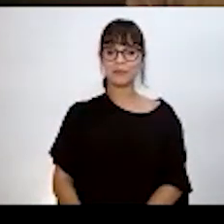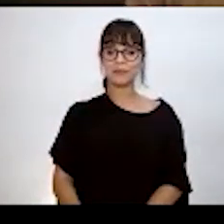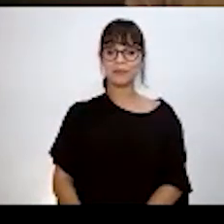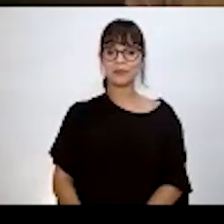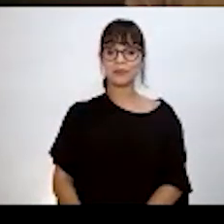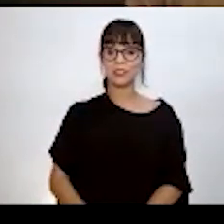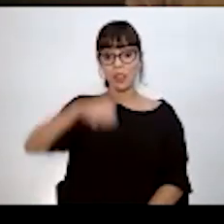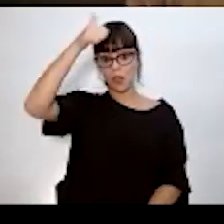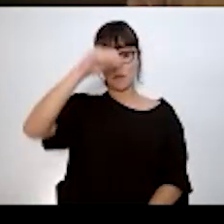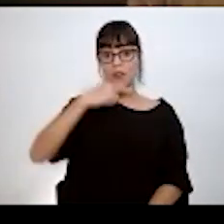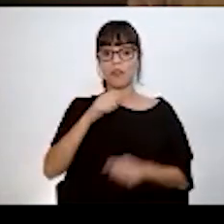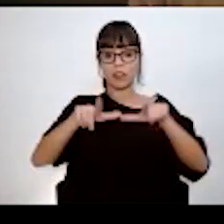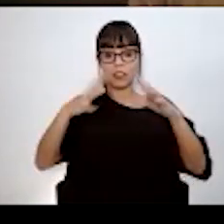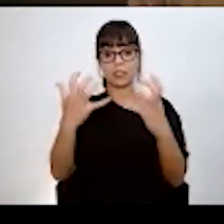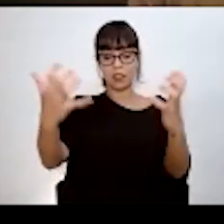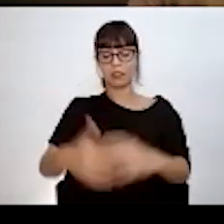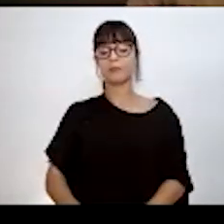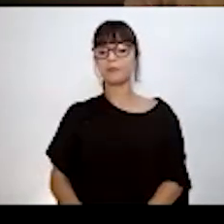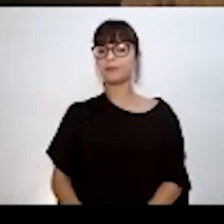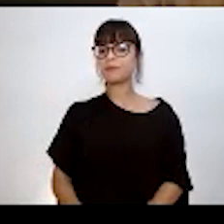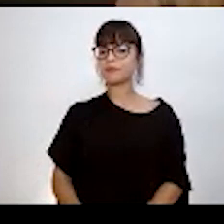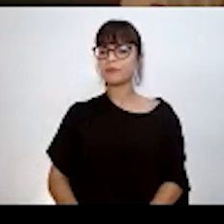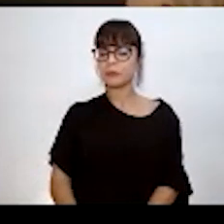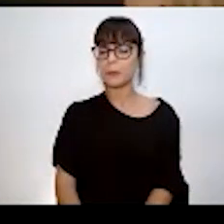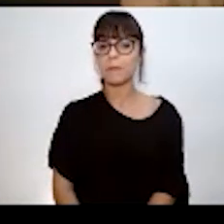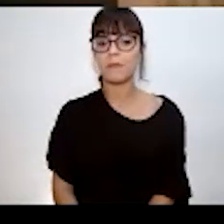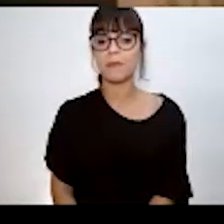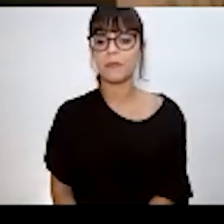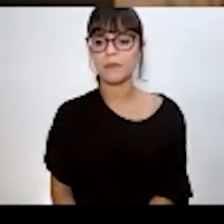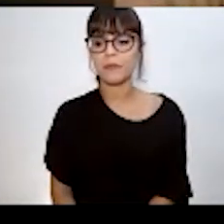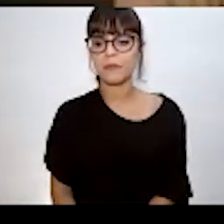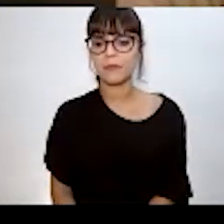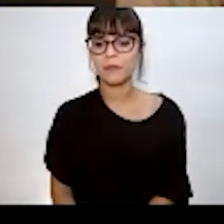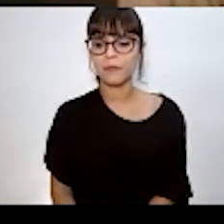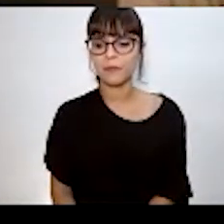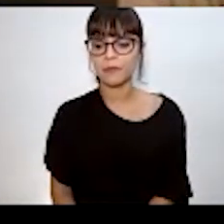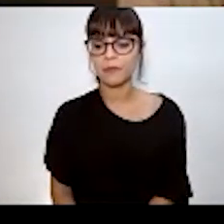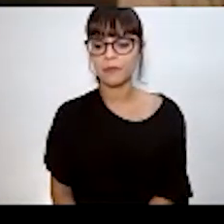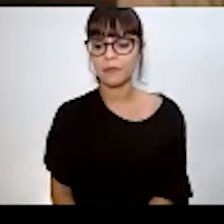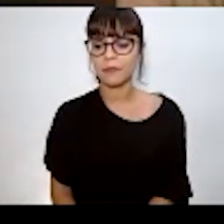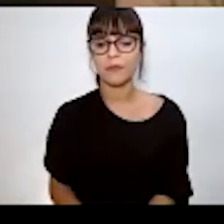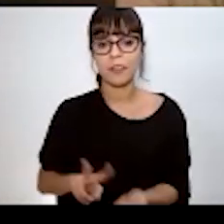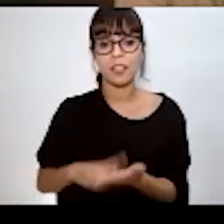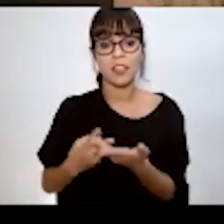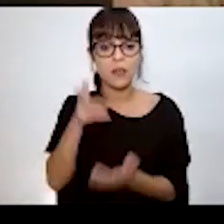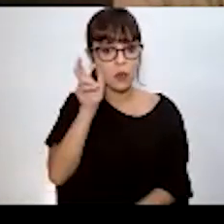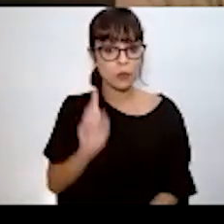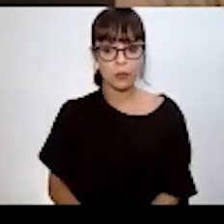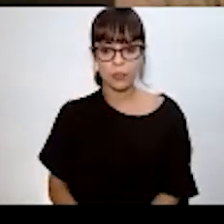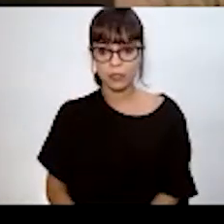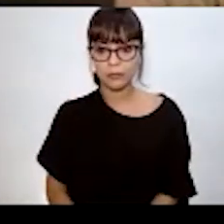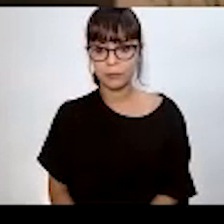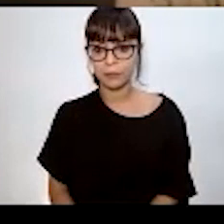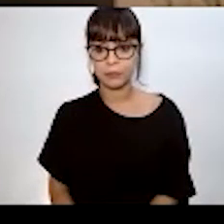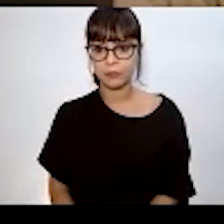Sí. Pero es que le falla toda la parte de la presentación, porque no sabe de dónde vienen los aborígenes, entonces no sabe de la cultura que traen,